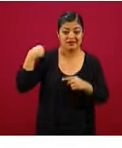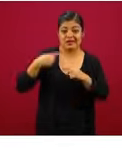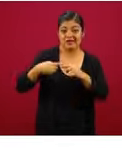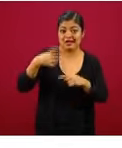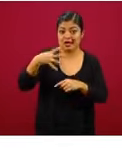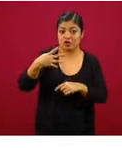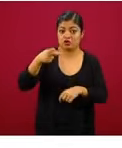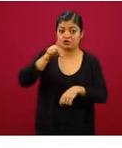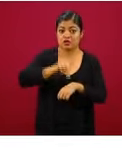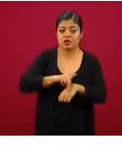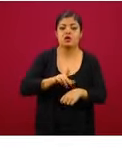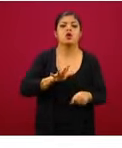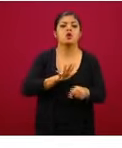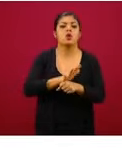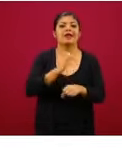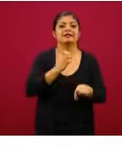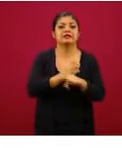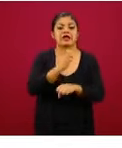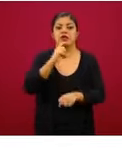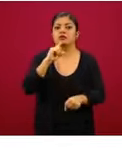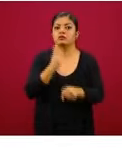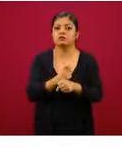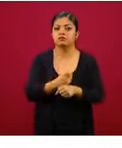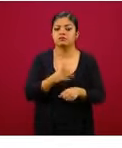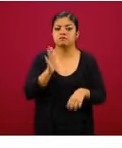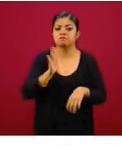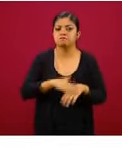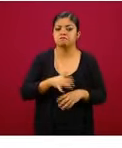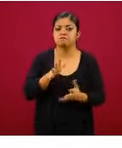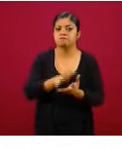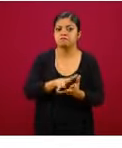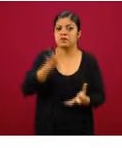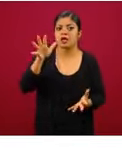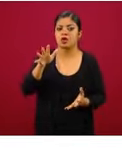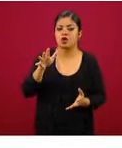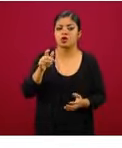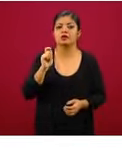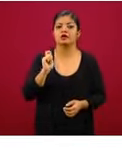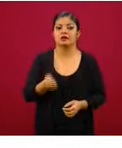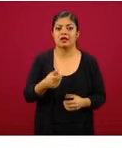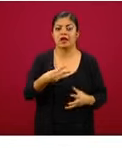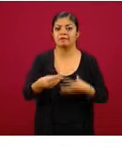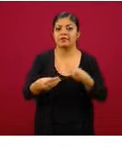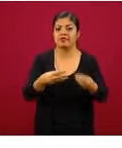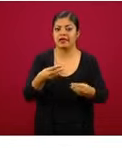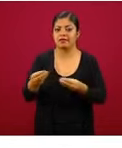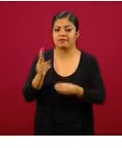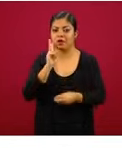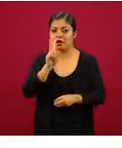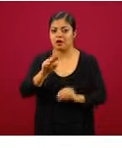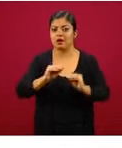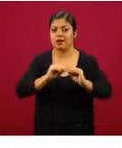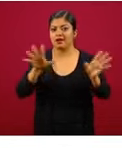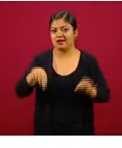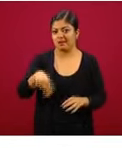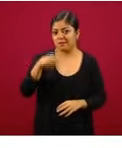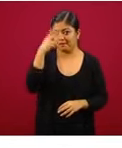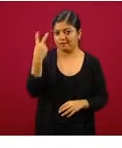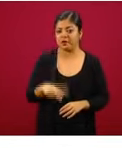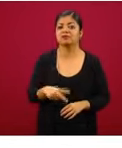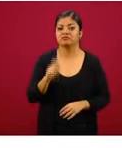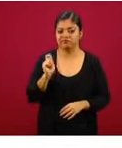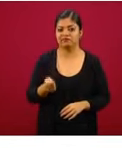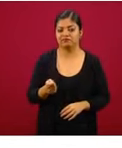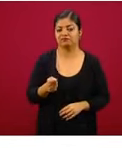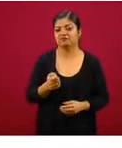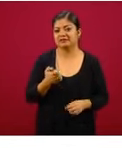días, pues bueno, cuáles son las entidades que están concentrando la mayor actividad de la epidemia en México, y son